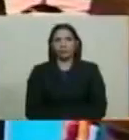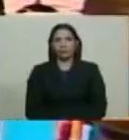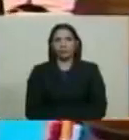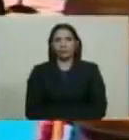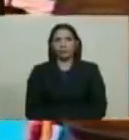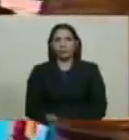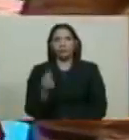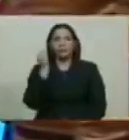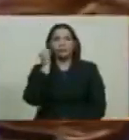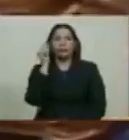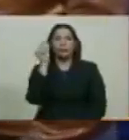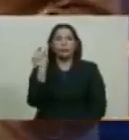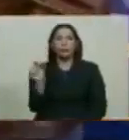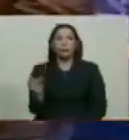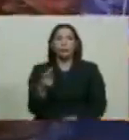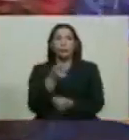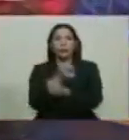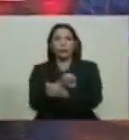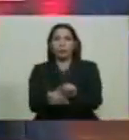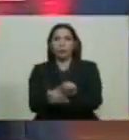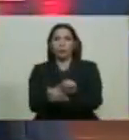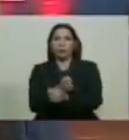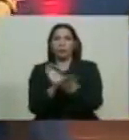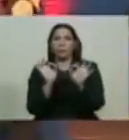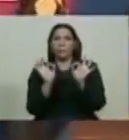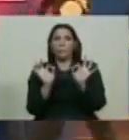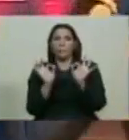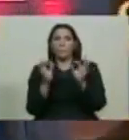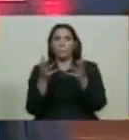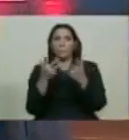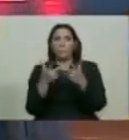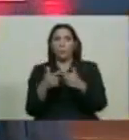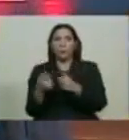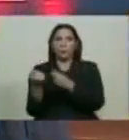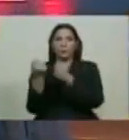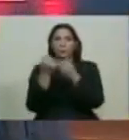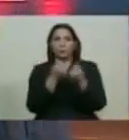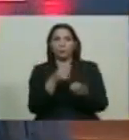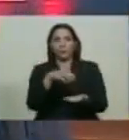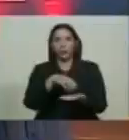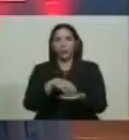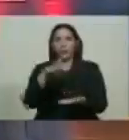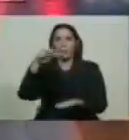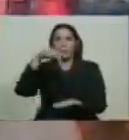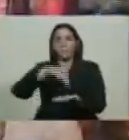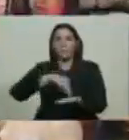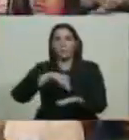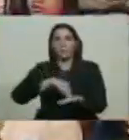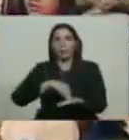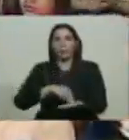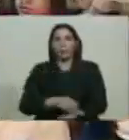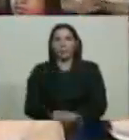Aurimar Ninoca González Sandoval, especialidad Administración Financiera del Estado Miranda.